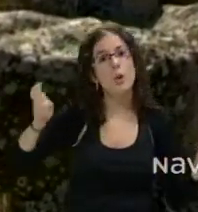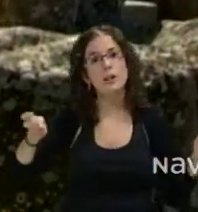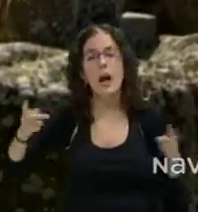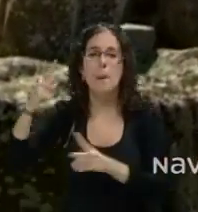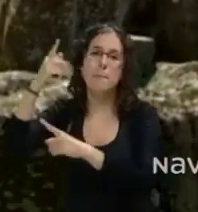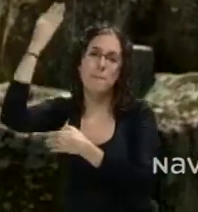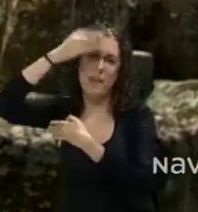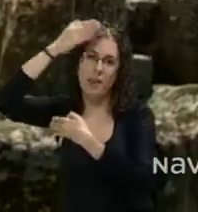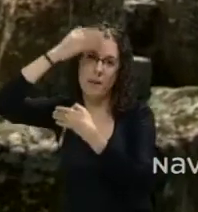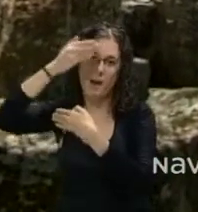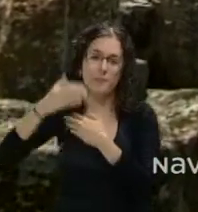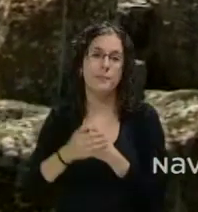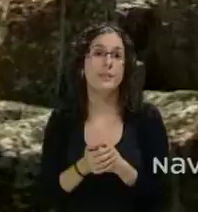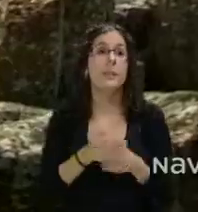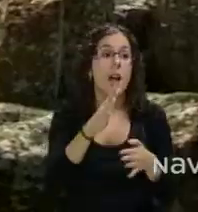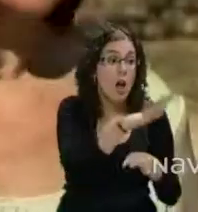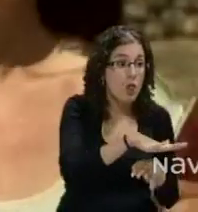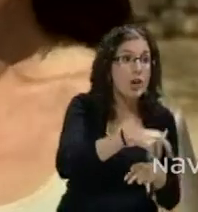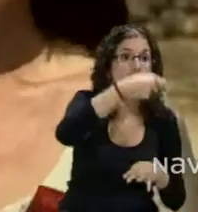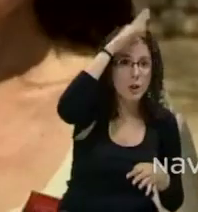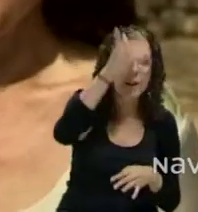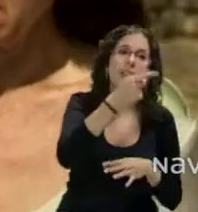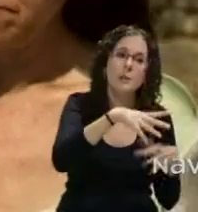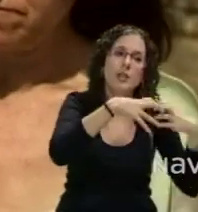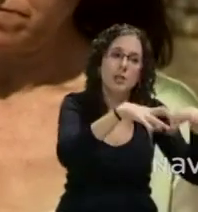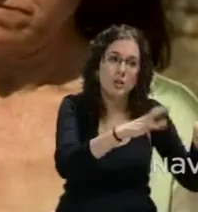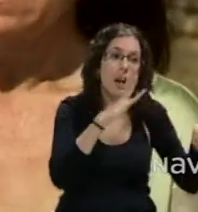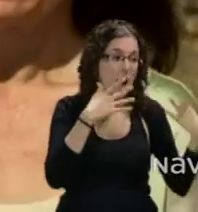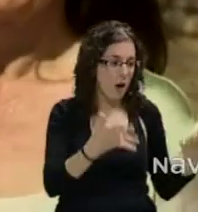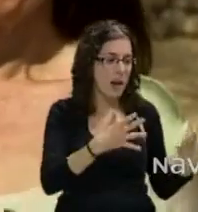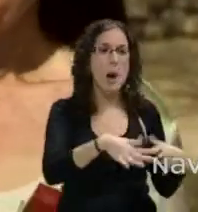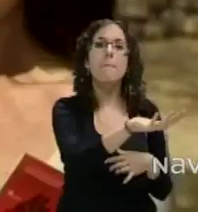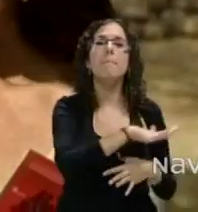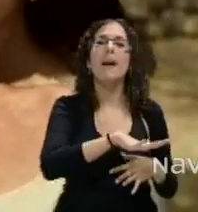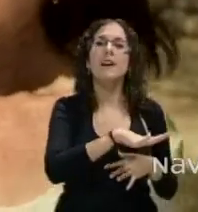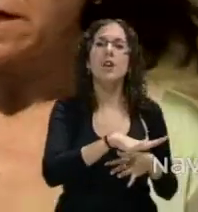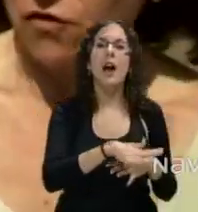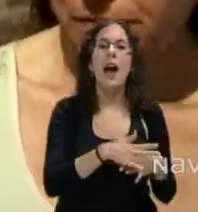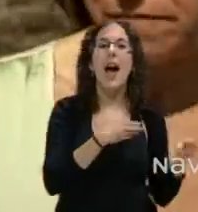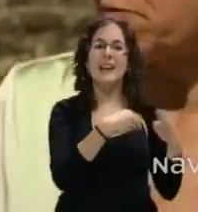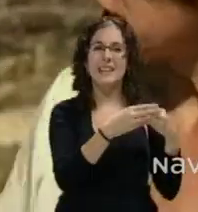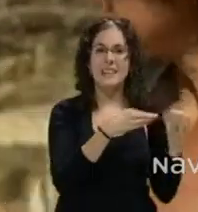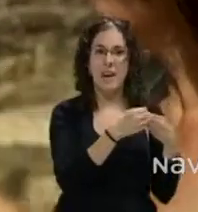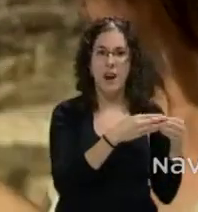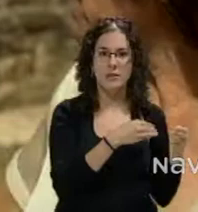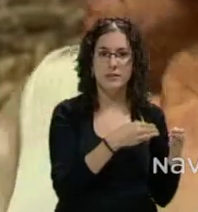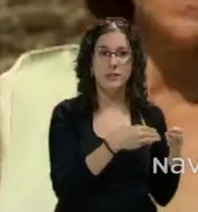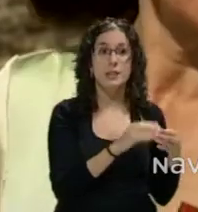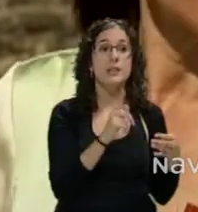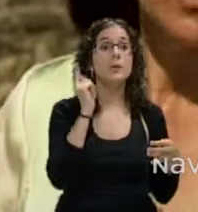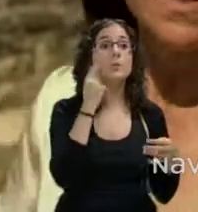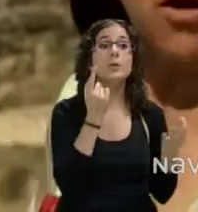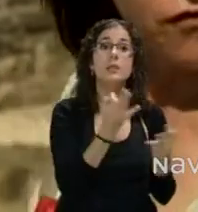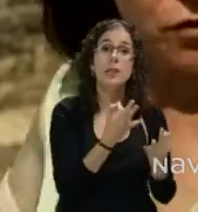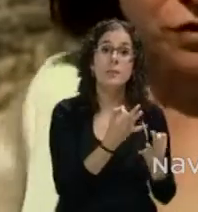tenemos diferenciadas 2. Ahora mismo nos encontramos en el barrio artesanal. ¿Y en el barrio artesanal qué ha salido? Pues ha salido la